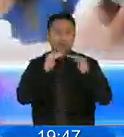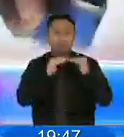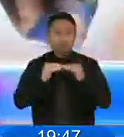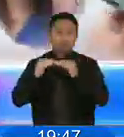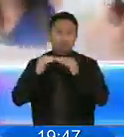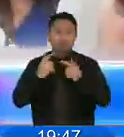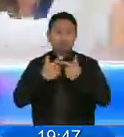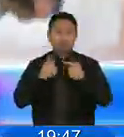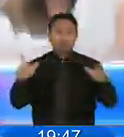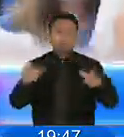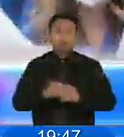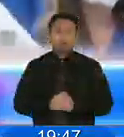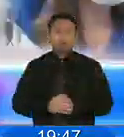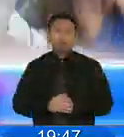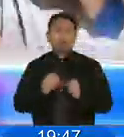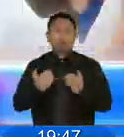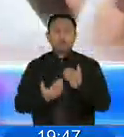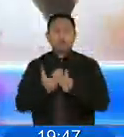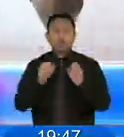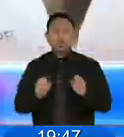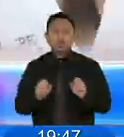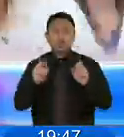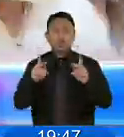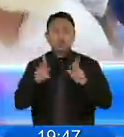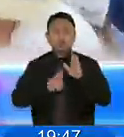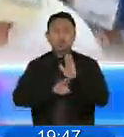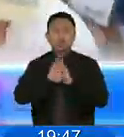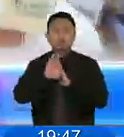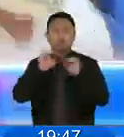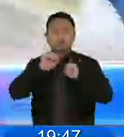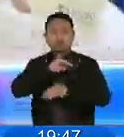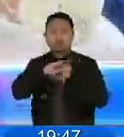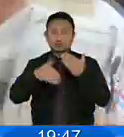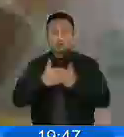libre de oportunidades y próspero para todos.